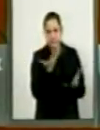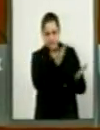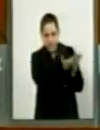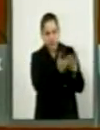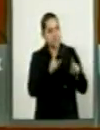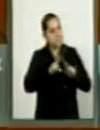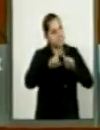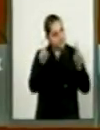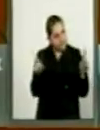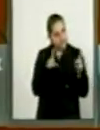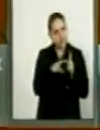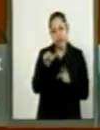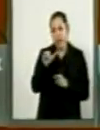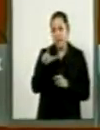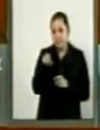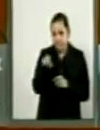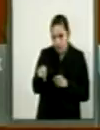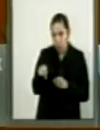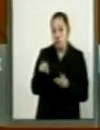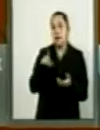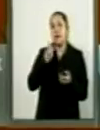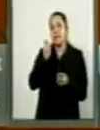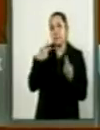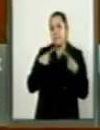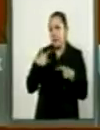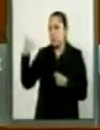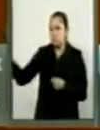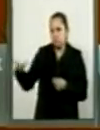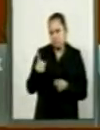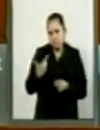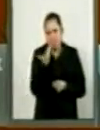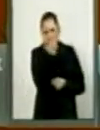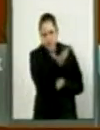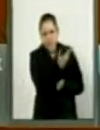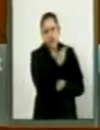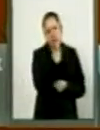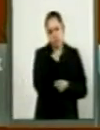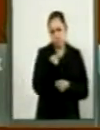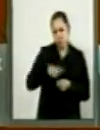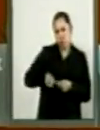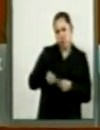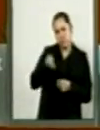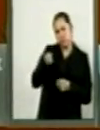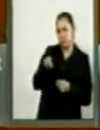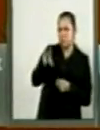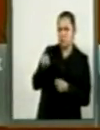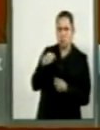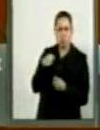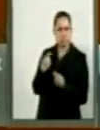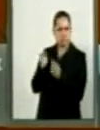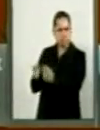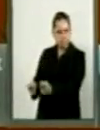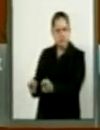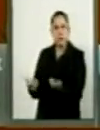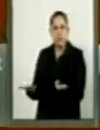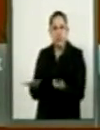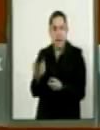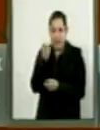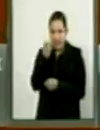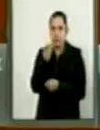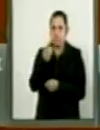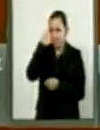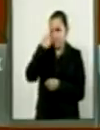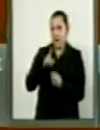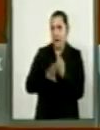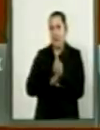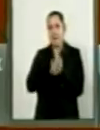del Estado mexicano para otorgarlo, con lo cual se evita que tal privilegio caiga en manos de algún delincuente,